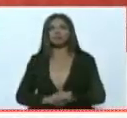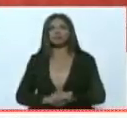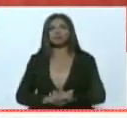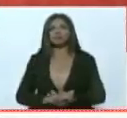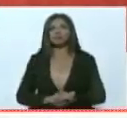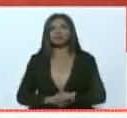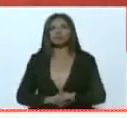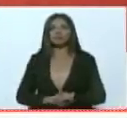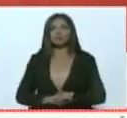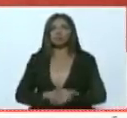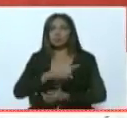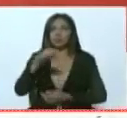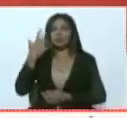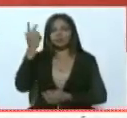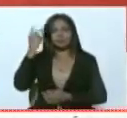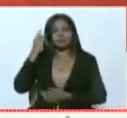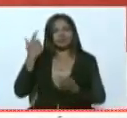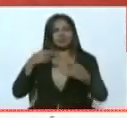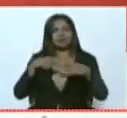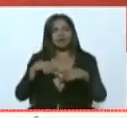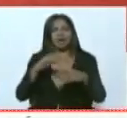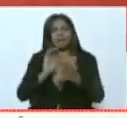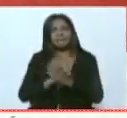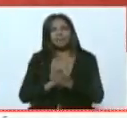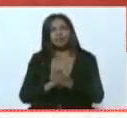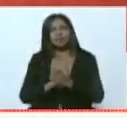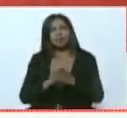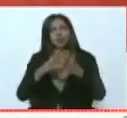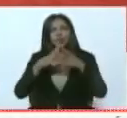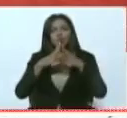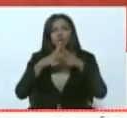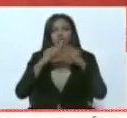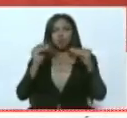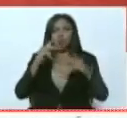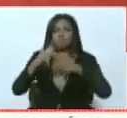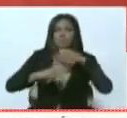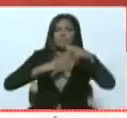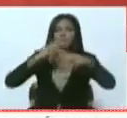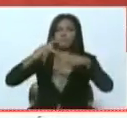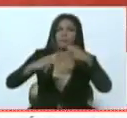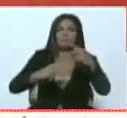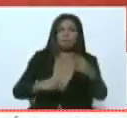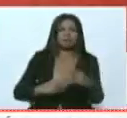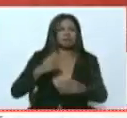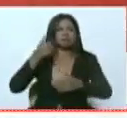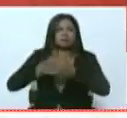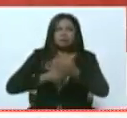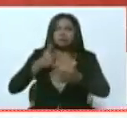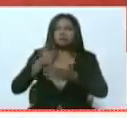Y saben nuestros compañeros que todo este proceso se hizo a pulso.